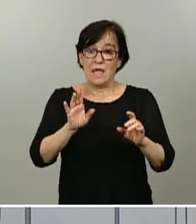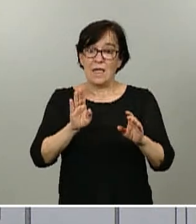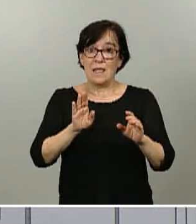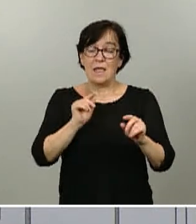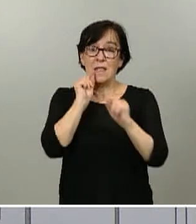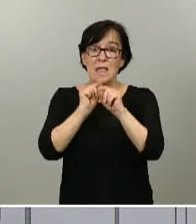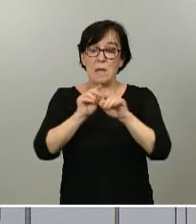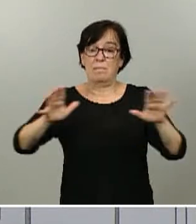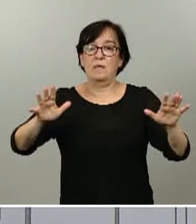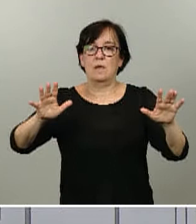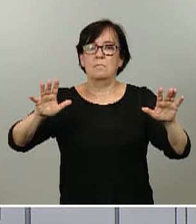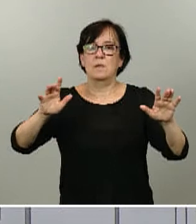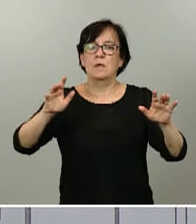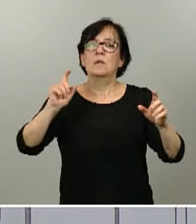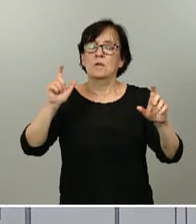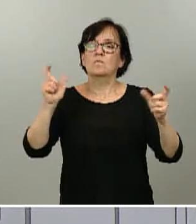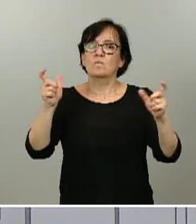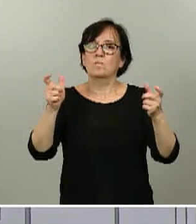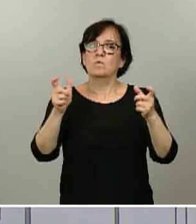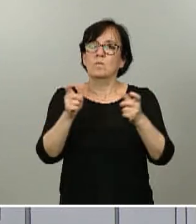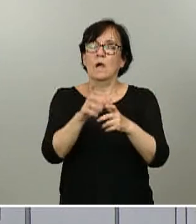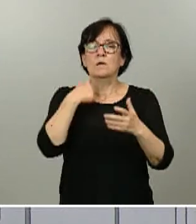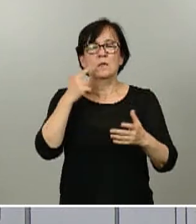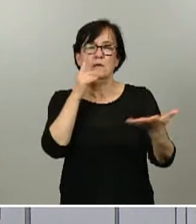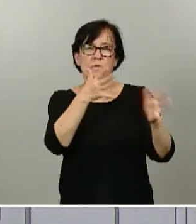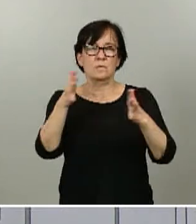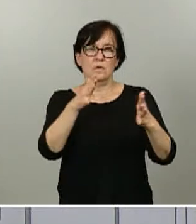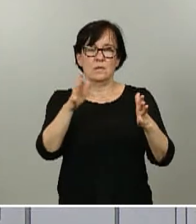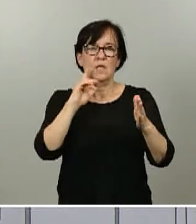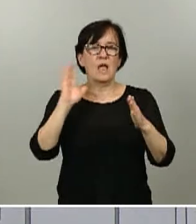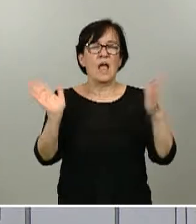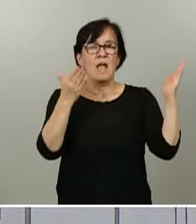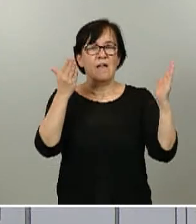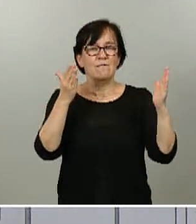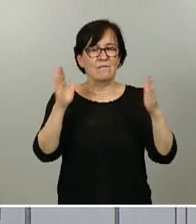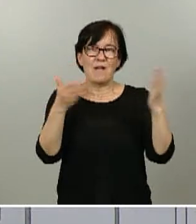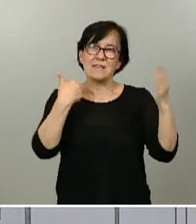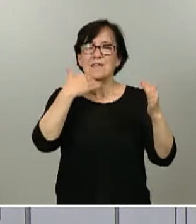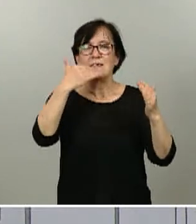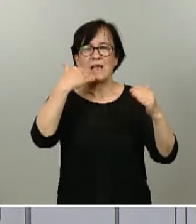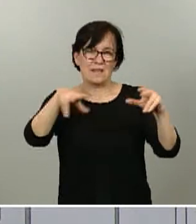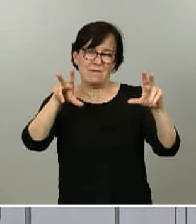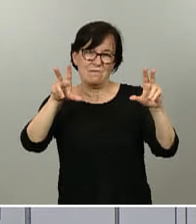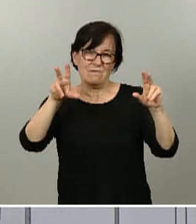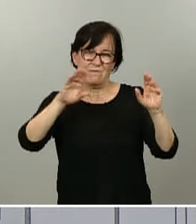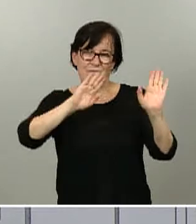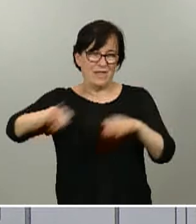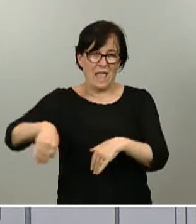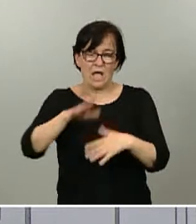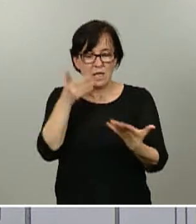muy descendente en el que nos aproximamos ya a una fase realmente final y que, por lo tanto, como decía, nos permite